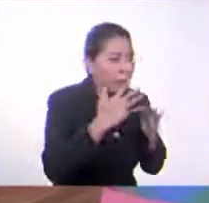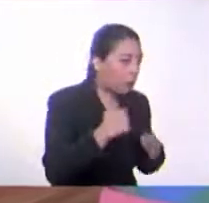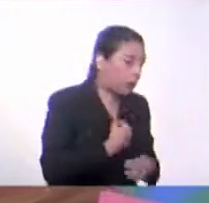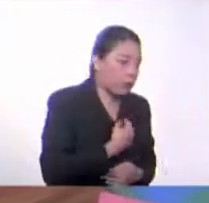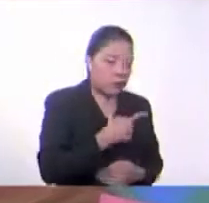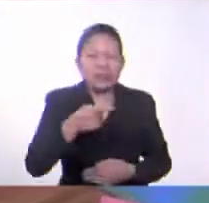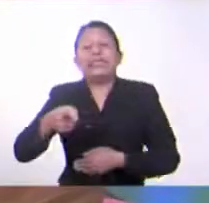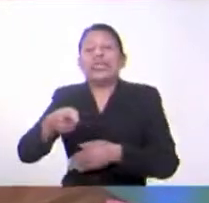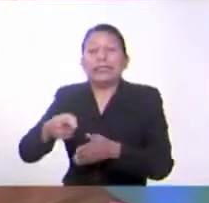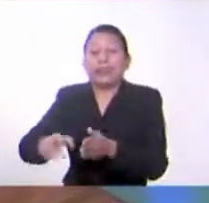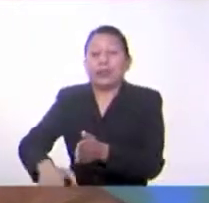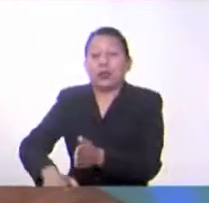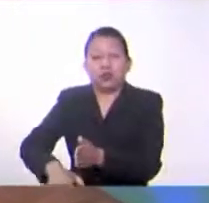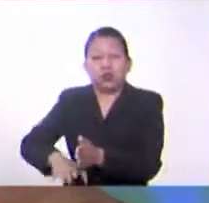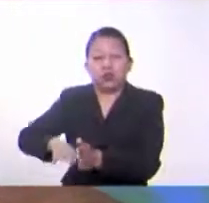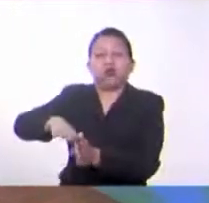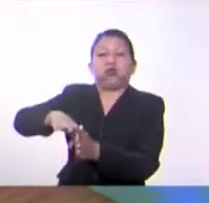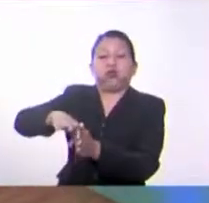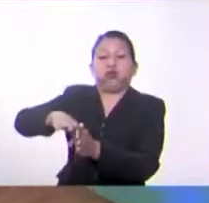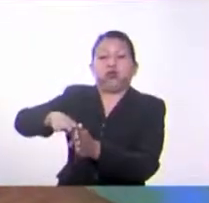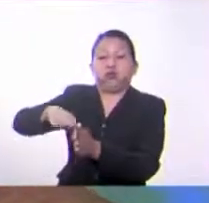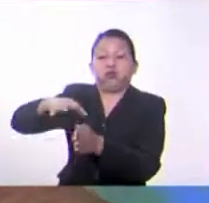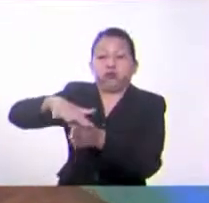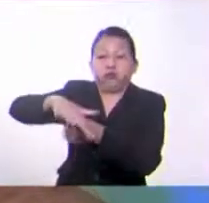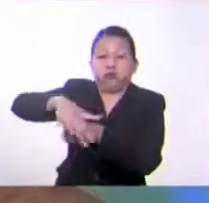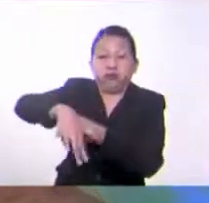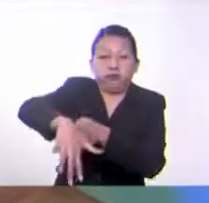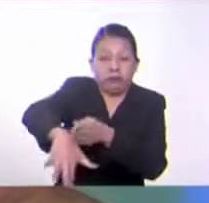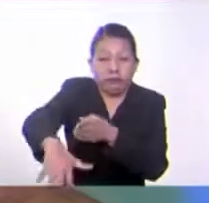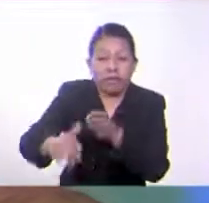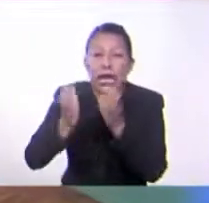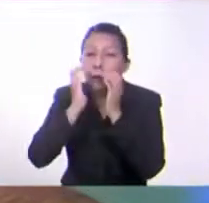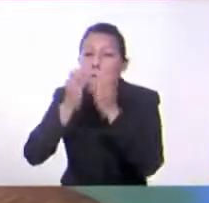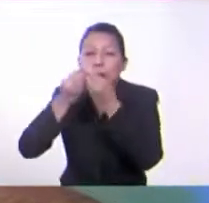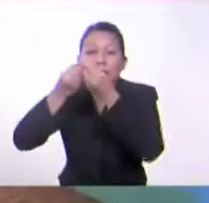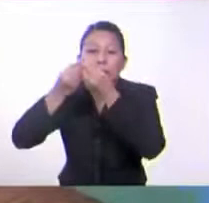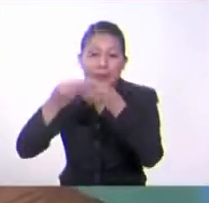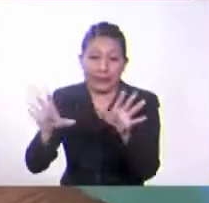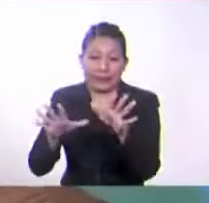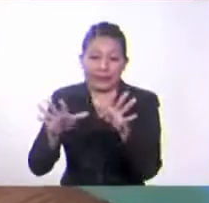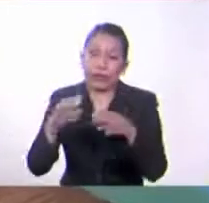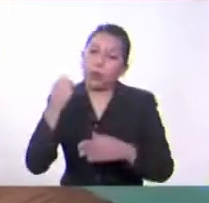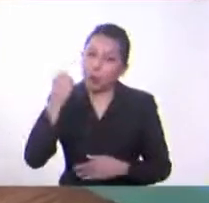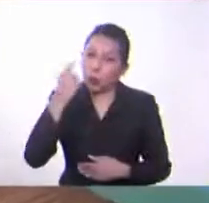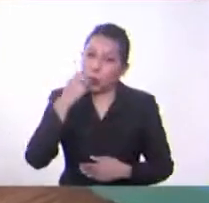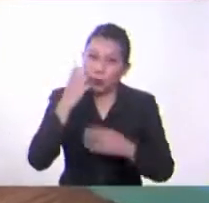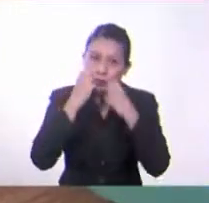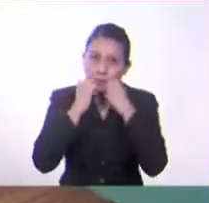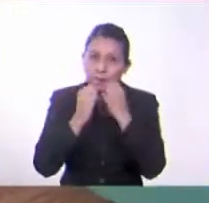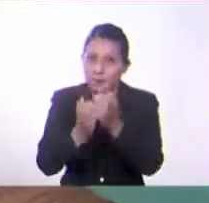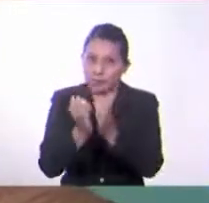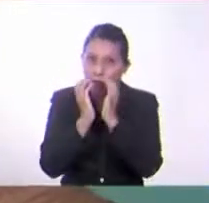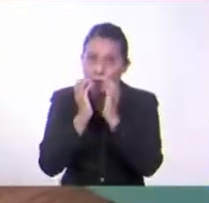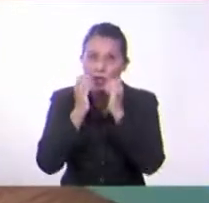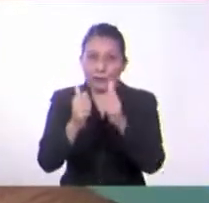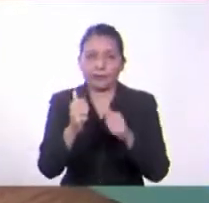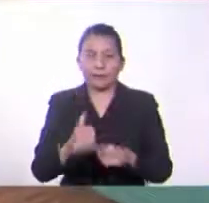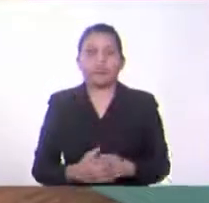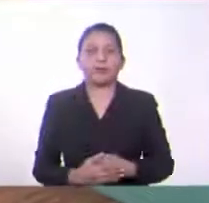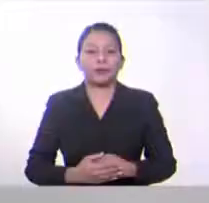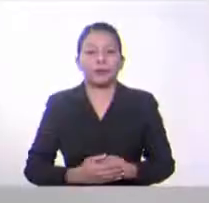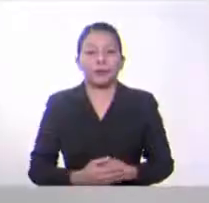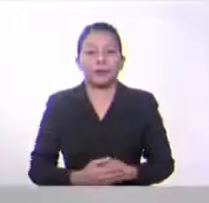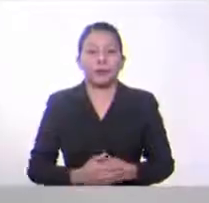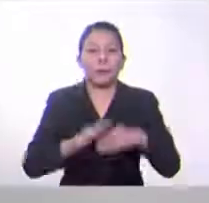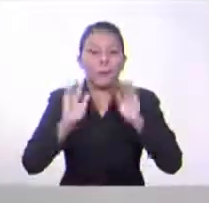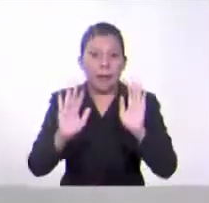está rebalsando. Entonces, ¿se imaginan? No debemos de hacer eso, porque el agua es muy importante, sí, y hay que cuidarla. No podemos desperdiciar. Así es.